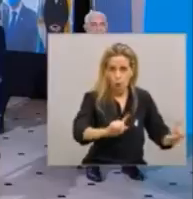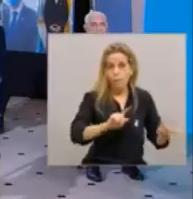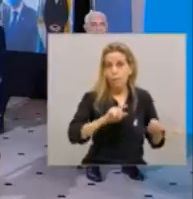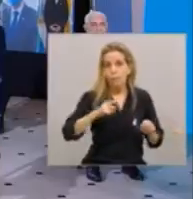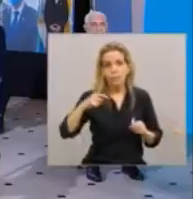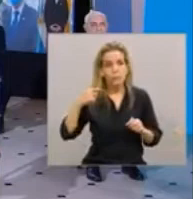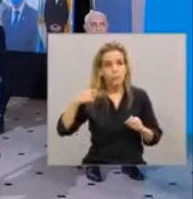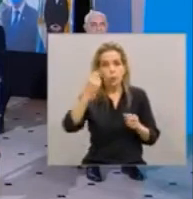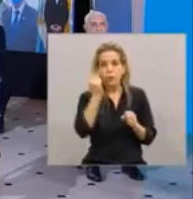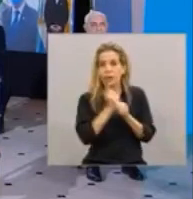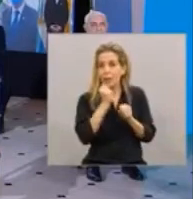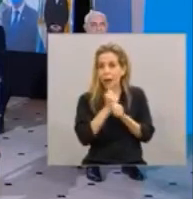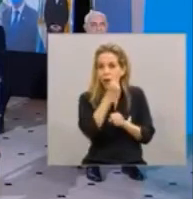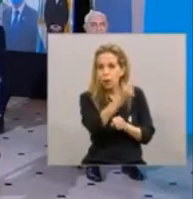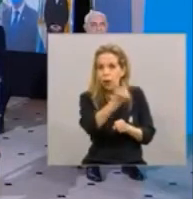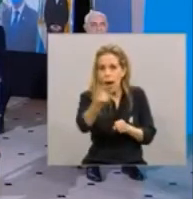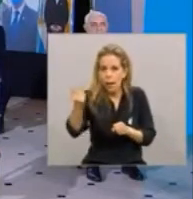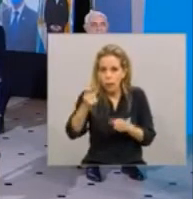están acá